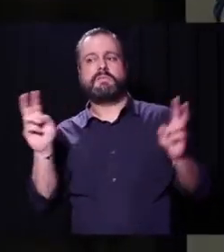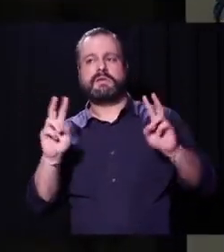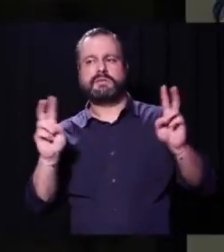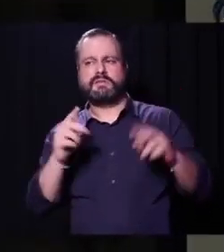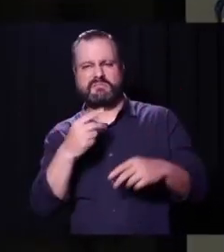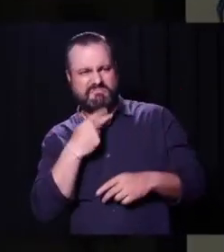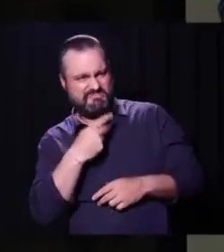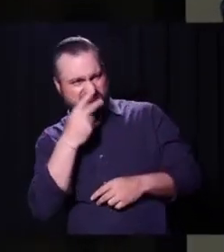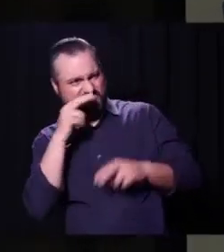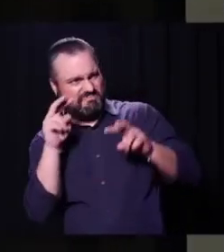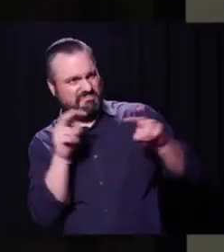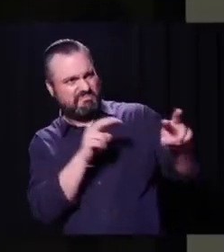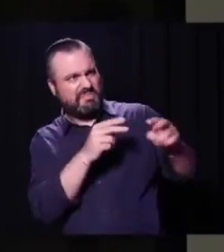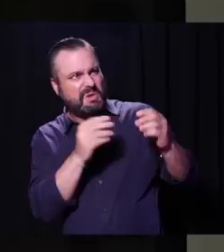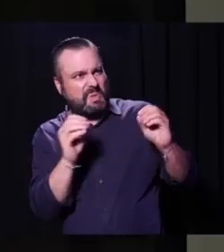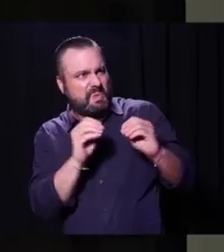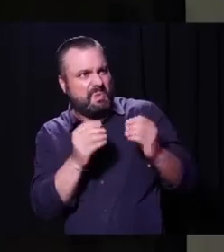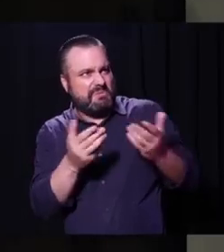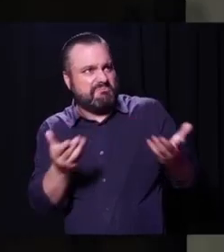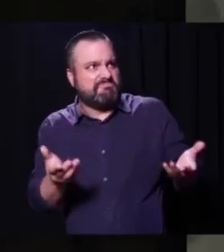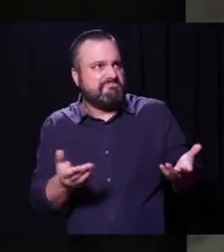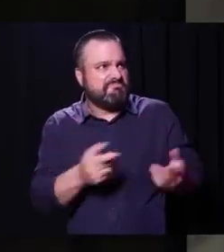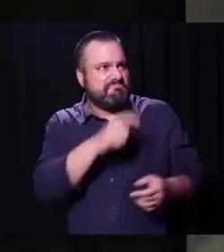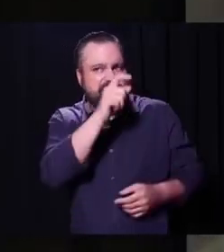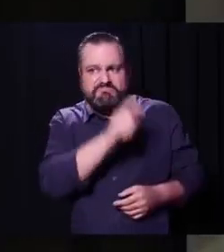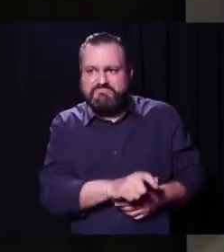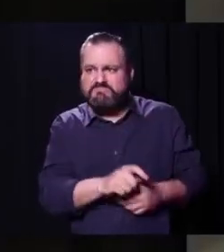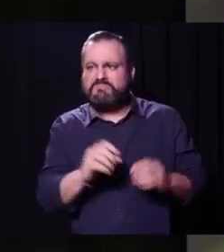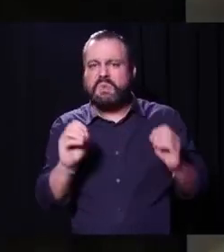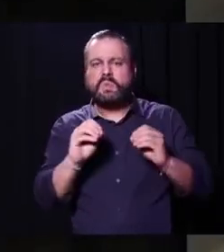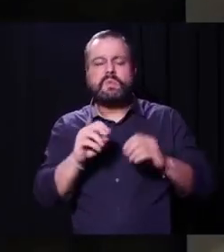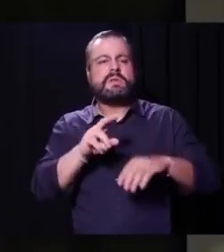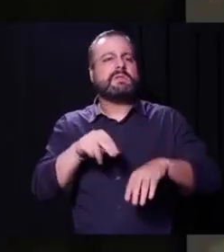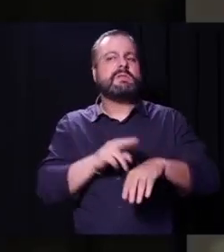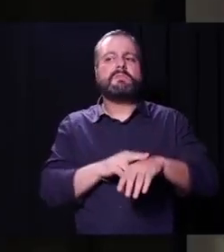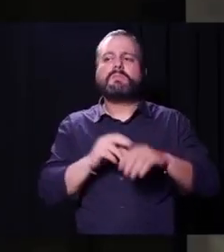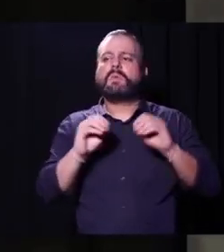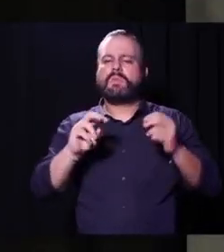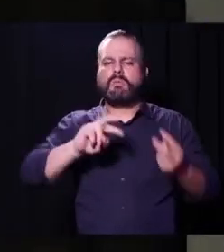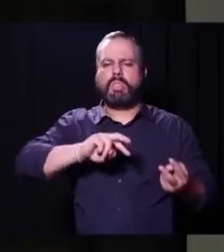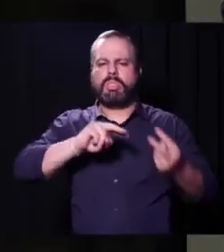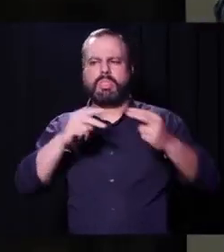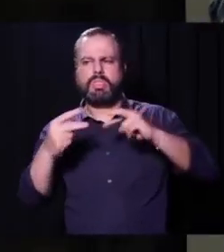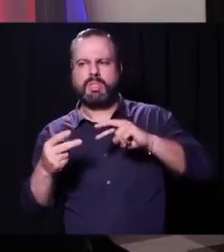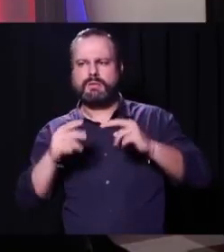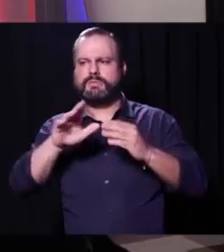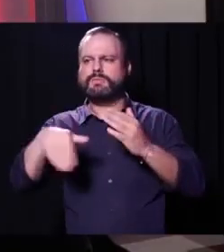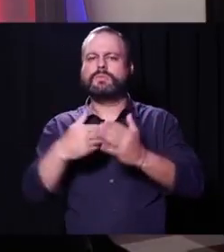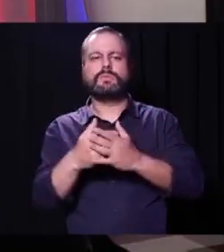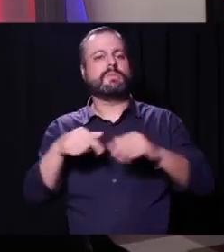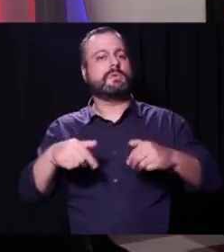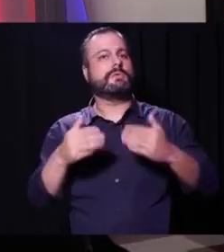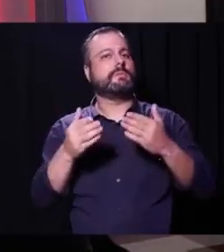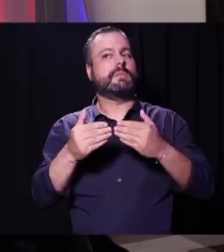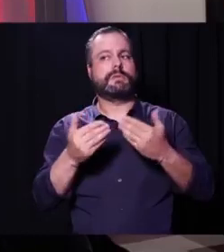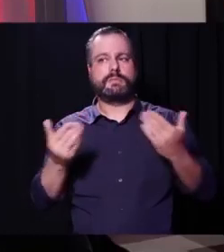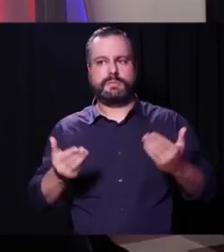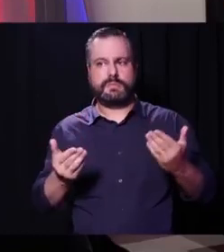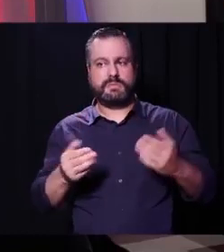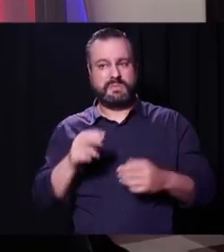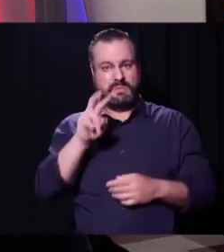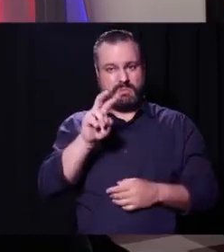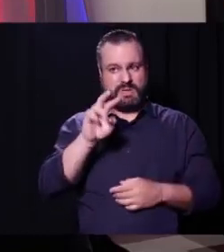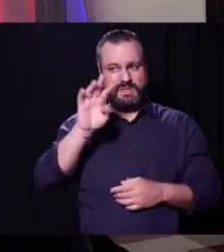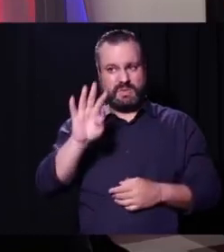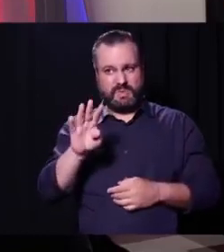sanitario. Y a nivel nacional, transversal, en todos los Panamá, ese 24/7 en agua